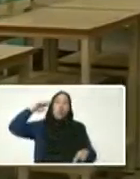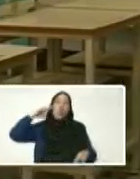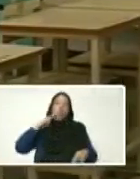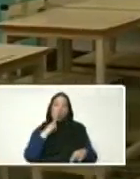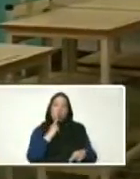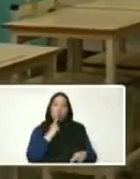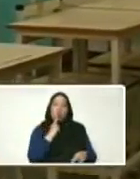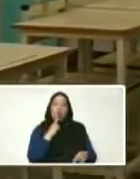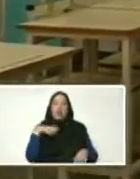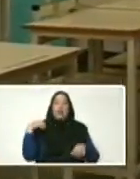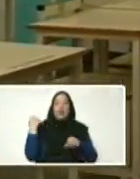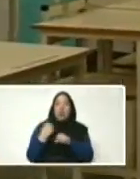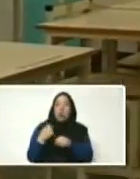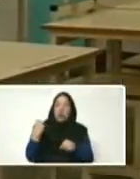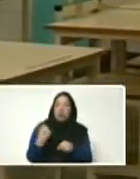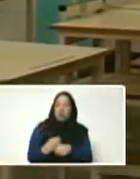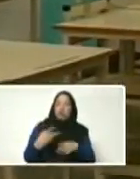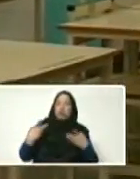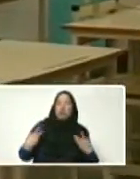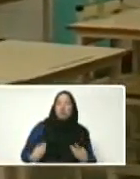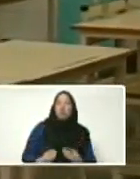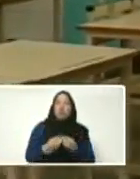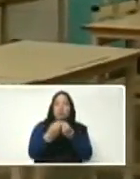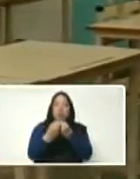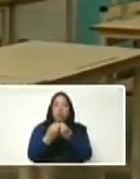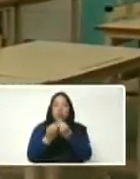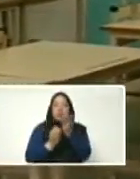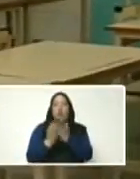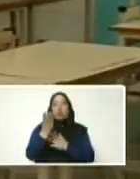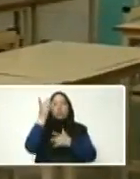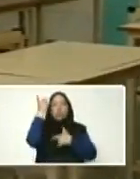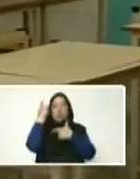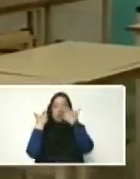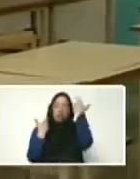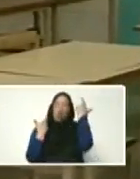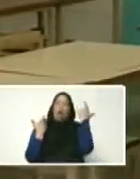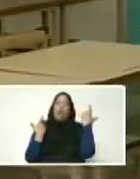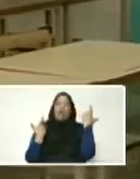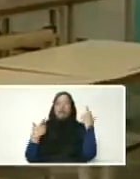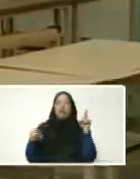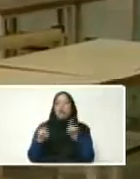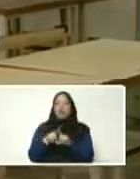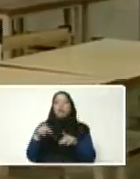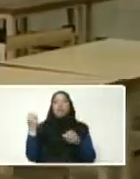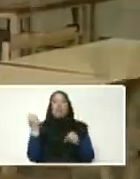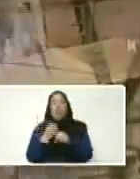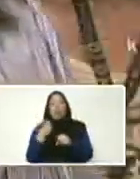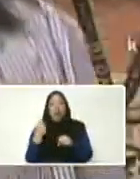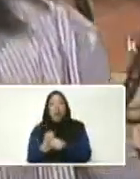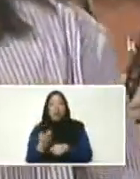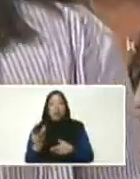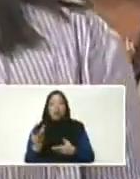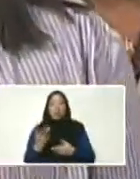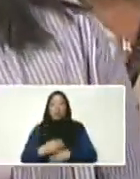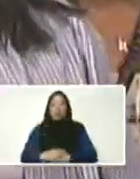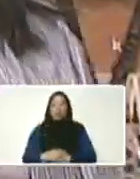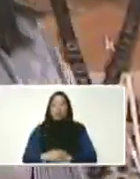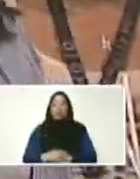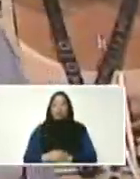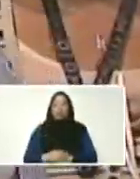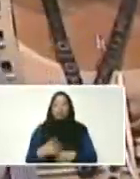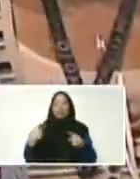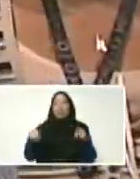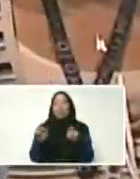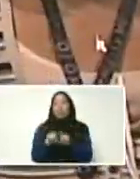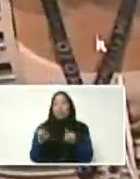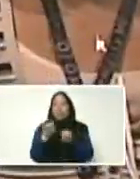que trabajó tanto nuestro comandante supremo Hugo Chávez y por el que usted está trabajando siempre, que es la